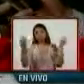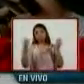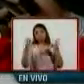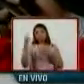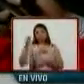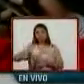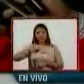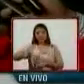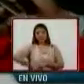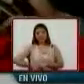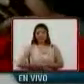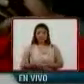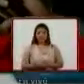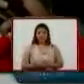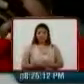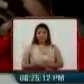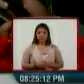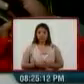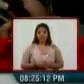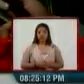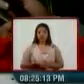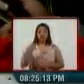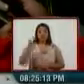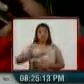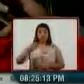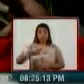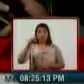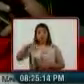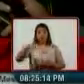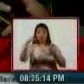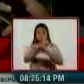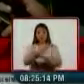de Justicia. El TCJ ordenó esta misma noche